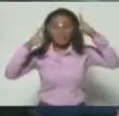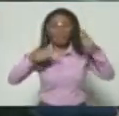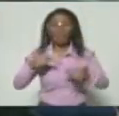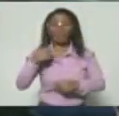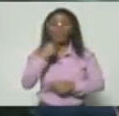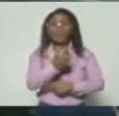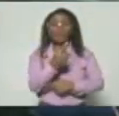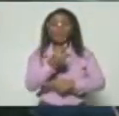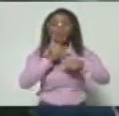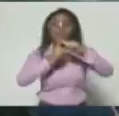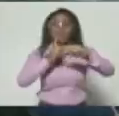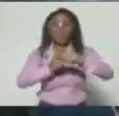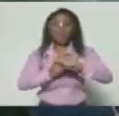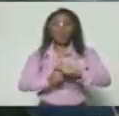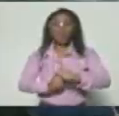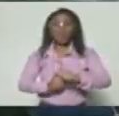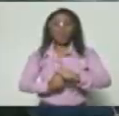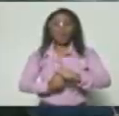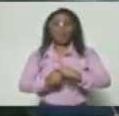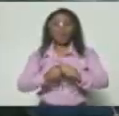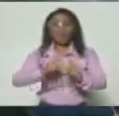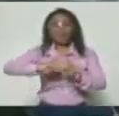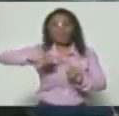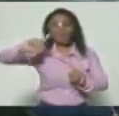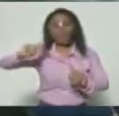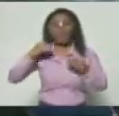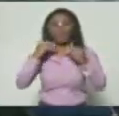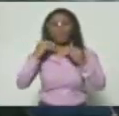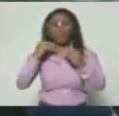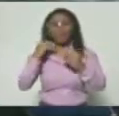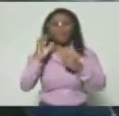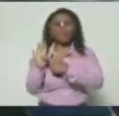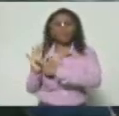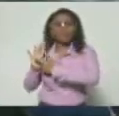sumó energías para apuntalar